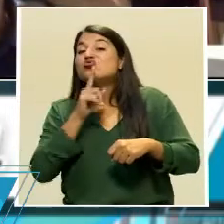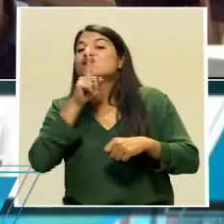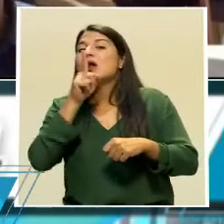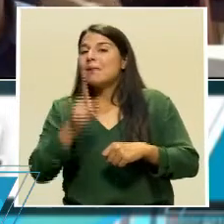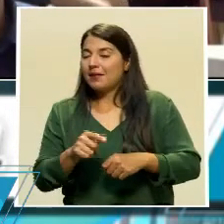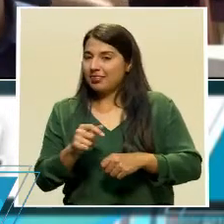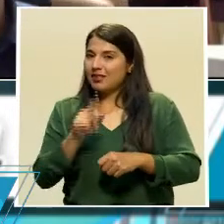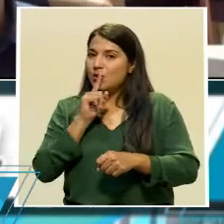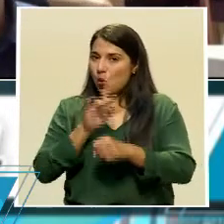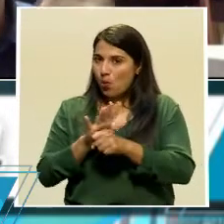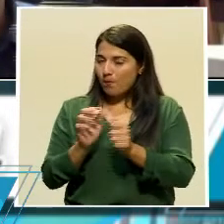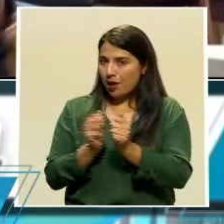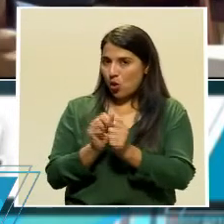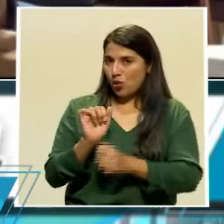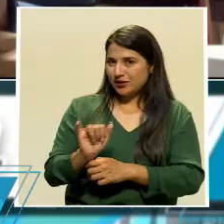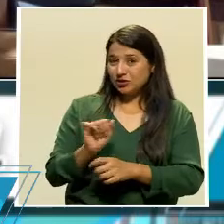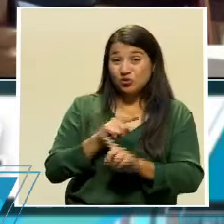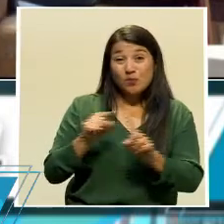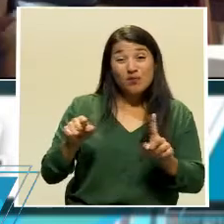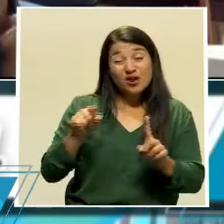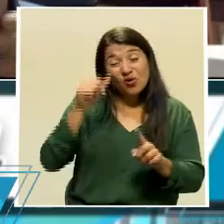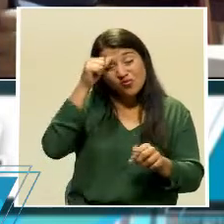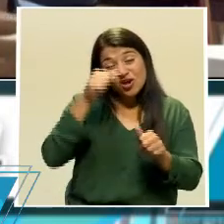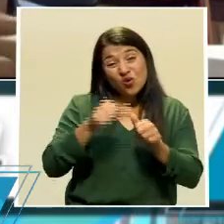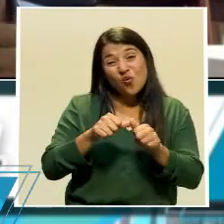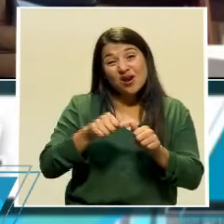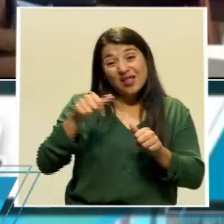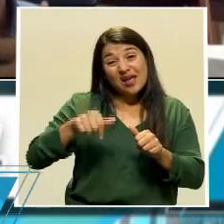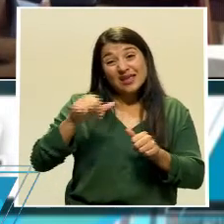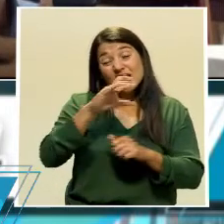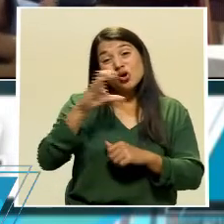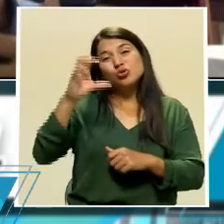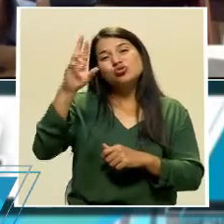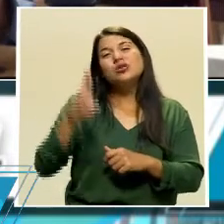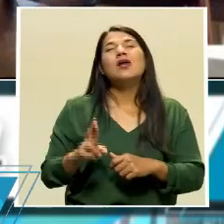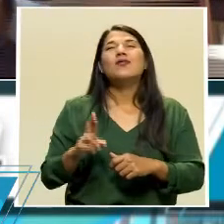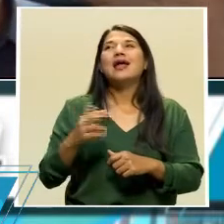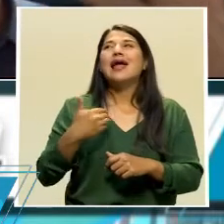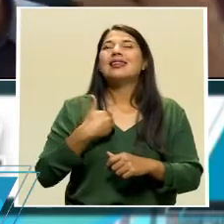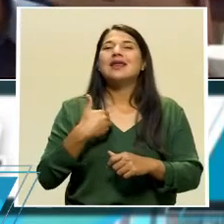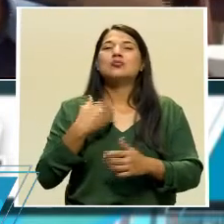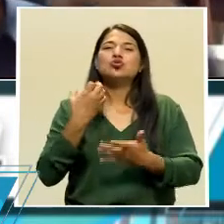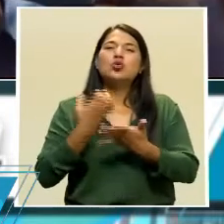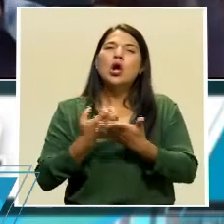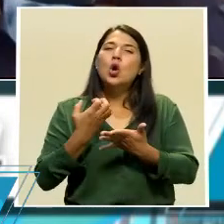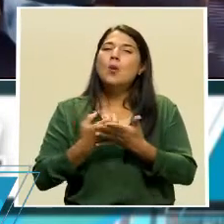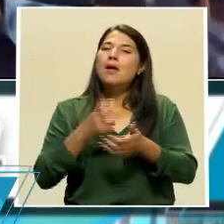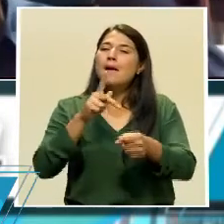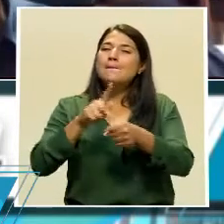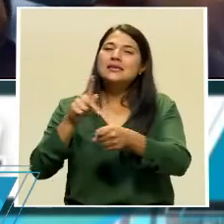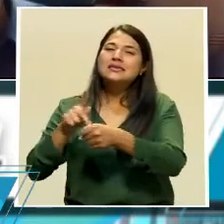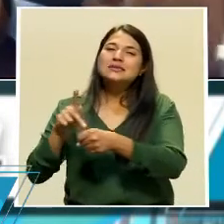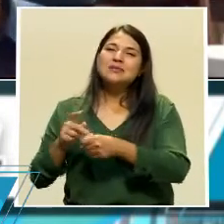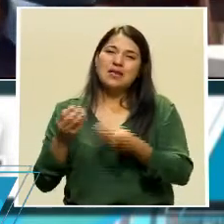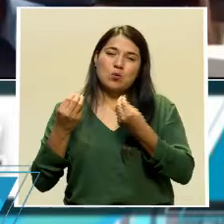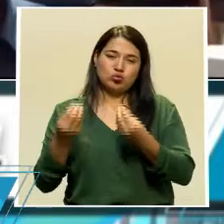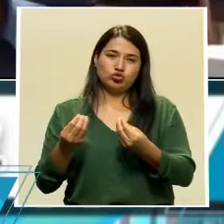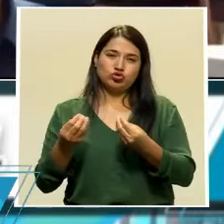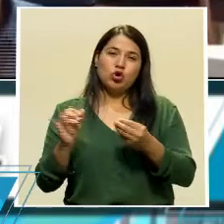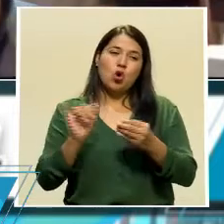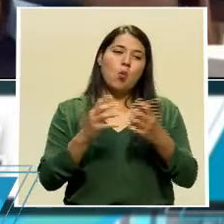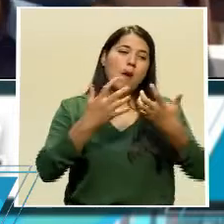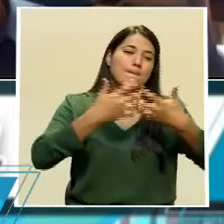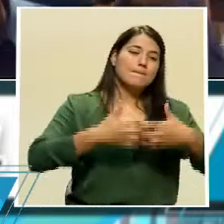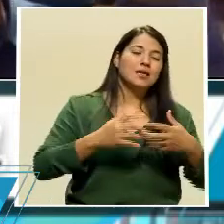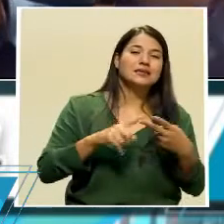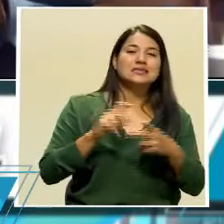camino recordemos que Costa Rica se ha caracterizado por ser una economía donde vemos muchos actores, están no solo las empresas, están los